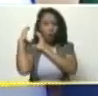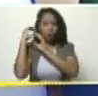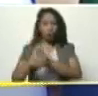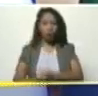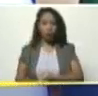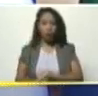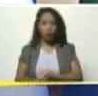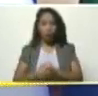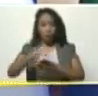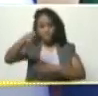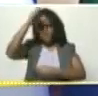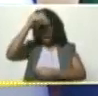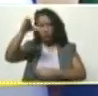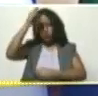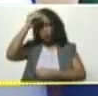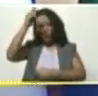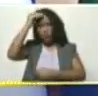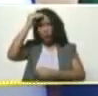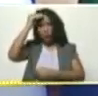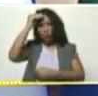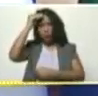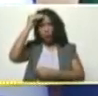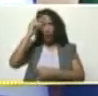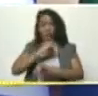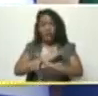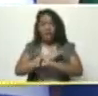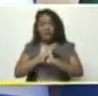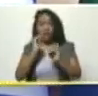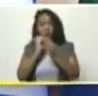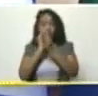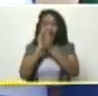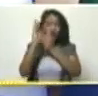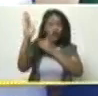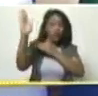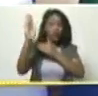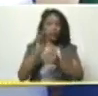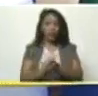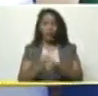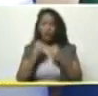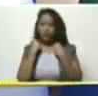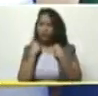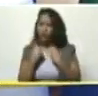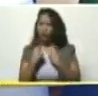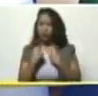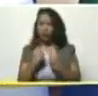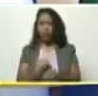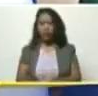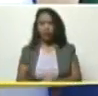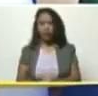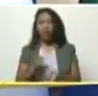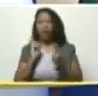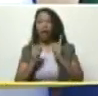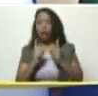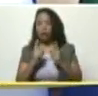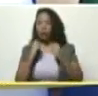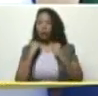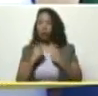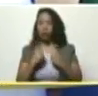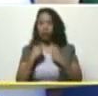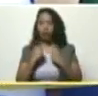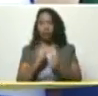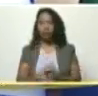en un aprendizaje interminable, infinito, intenso, a veces duro,